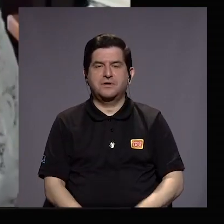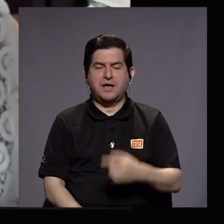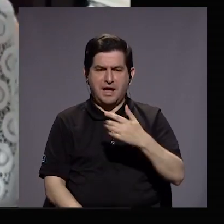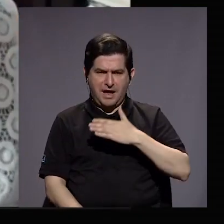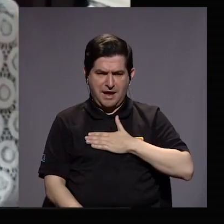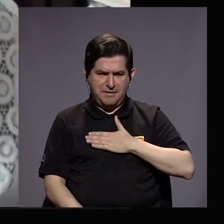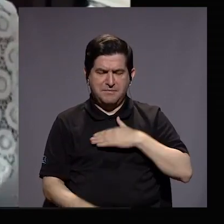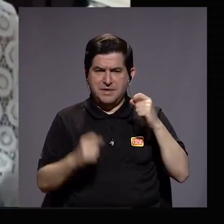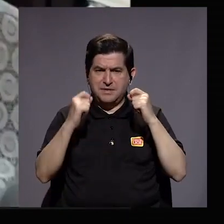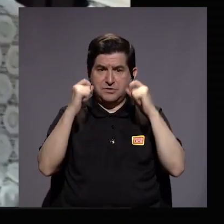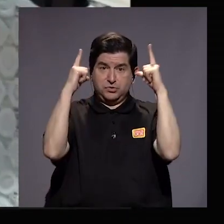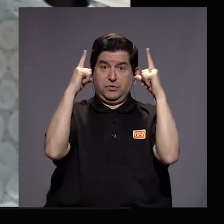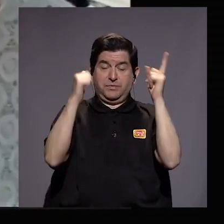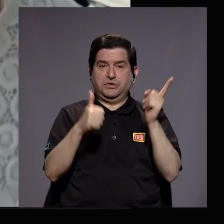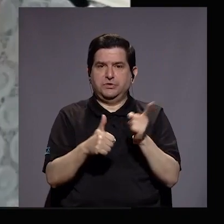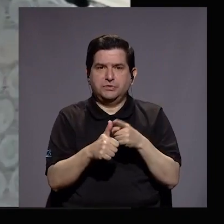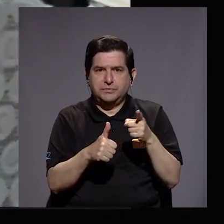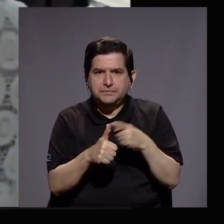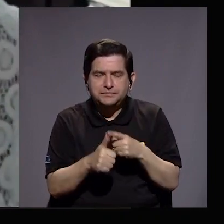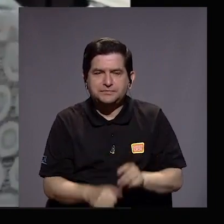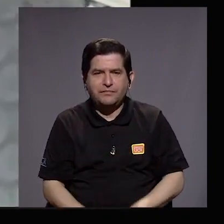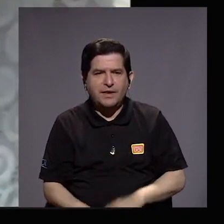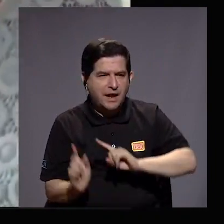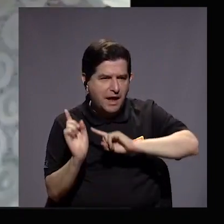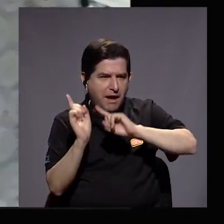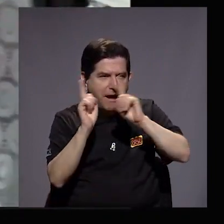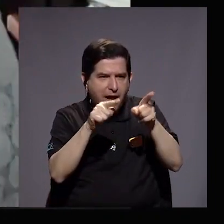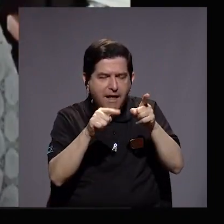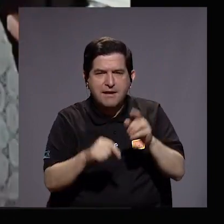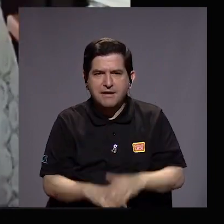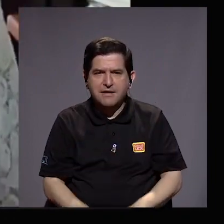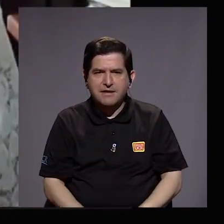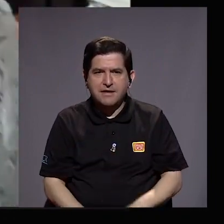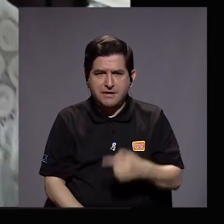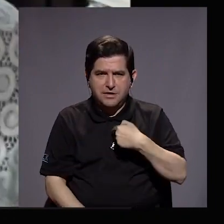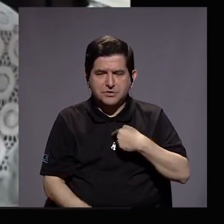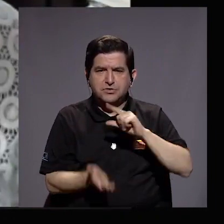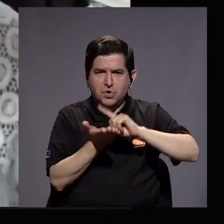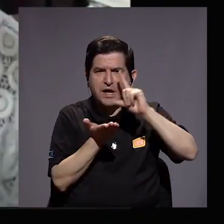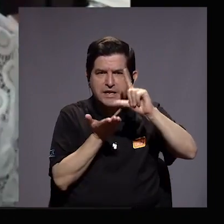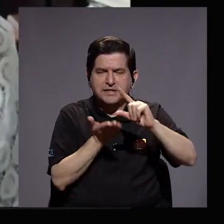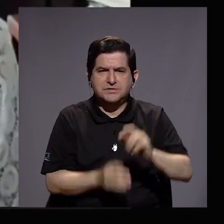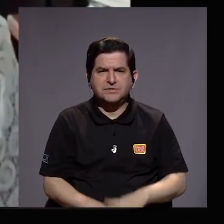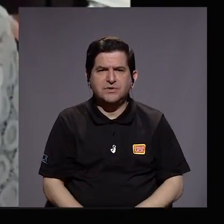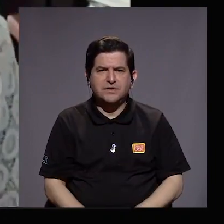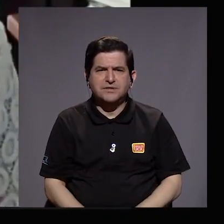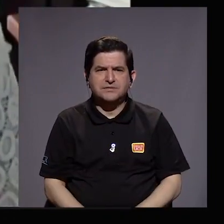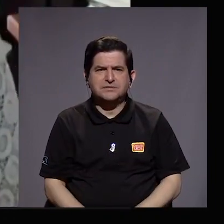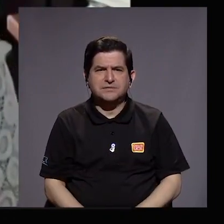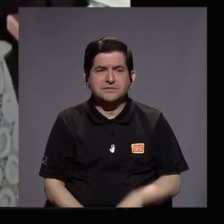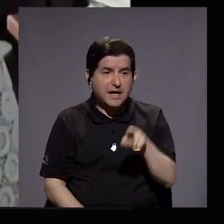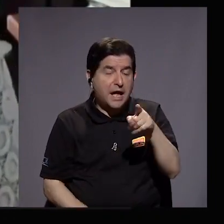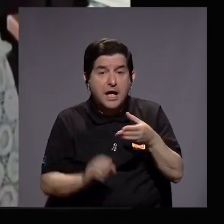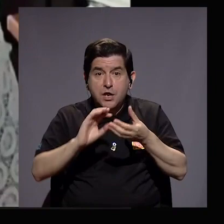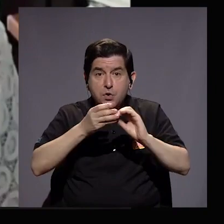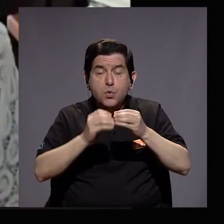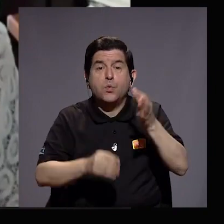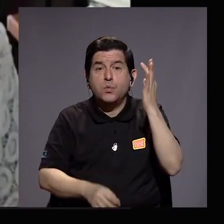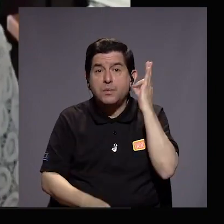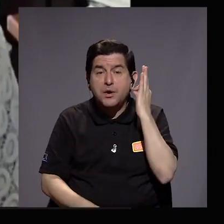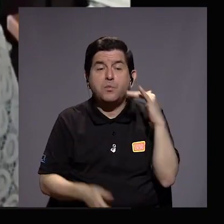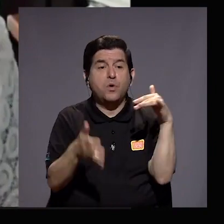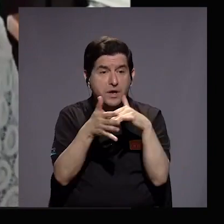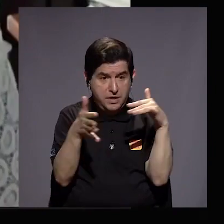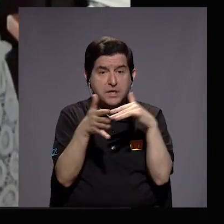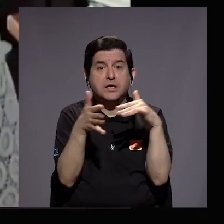interesante porque me sorprendió. Lo primero que me sorprendió al llegar ya a tomar las lecciones fue la cantidad